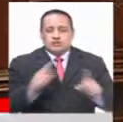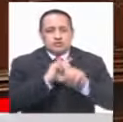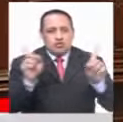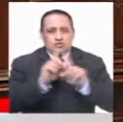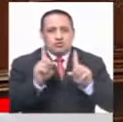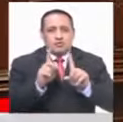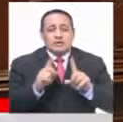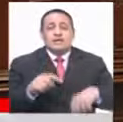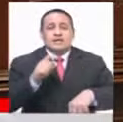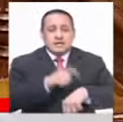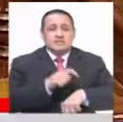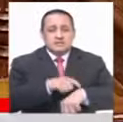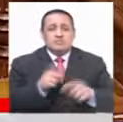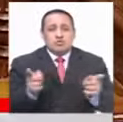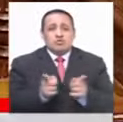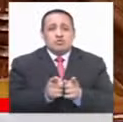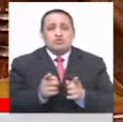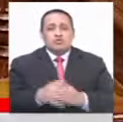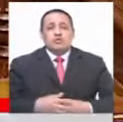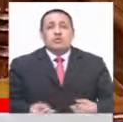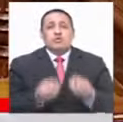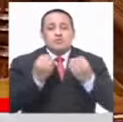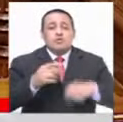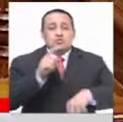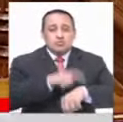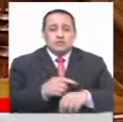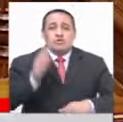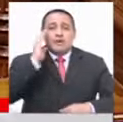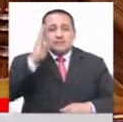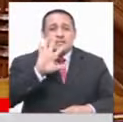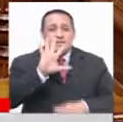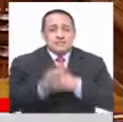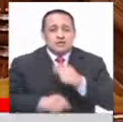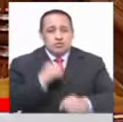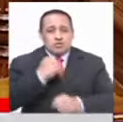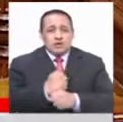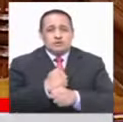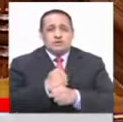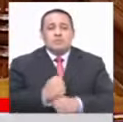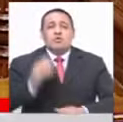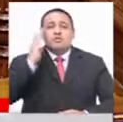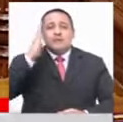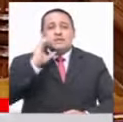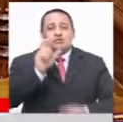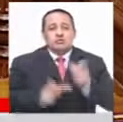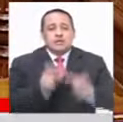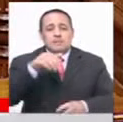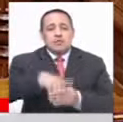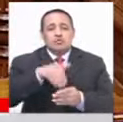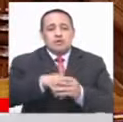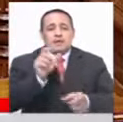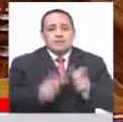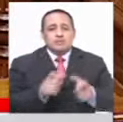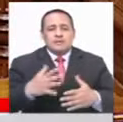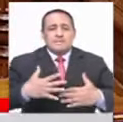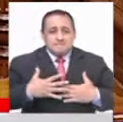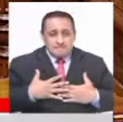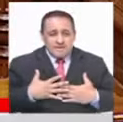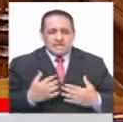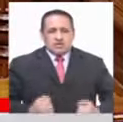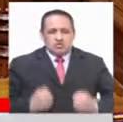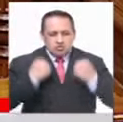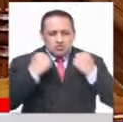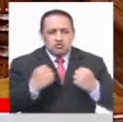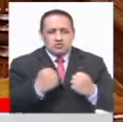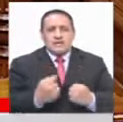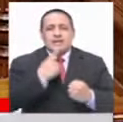que es temporal, por un periodo constitucional de 5 años, por mandato popular. Mi lucha